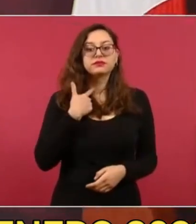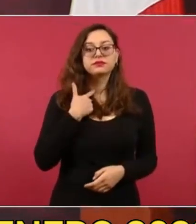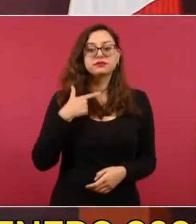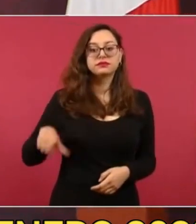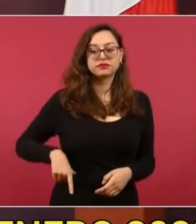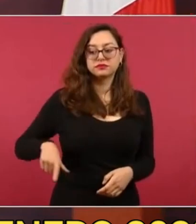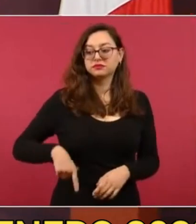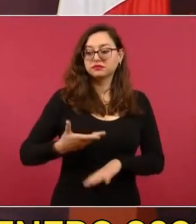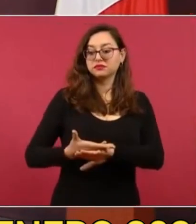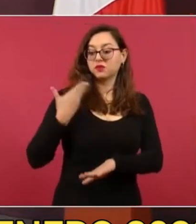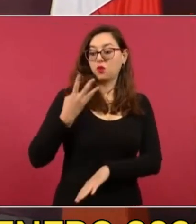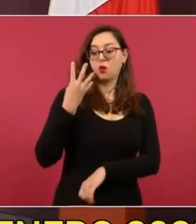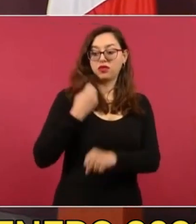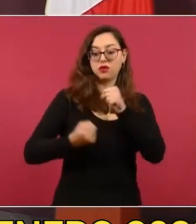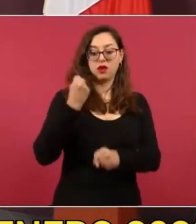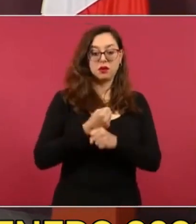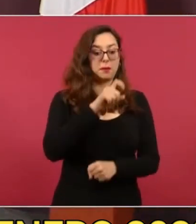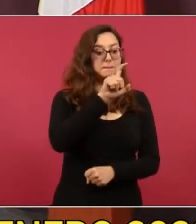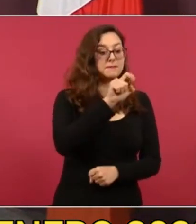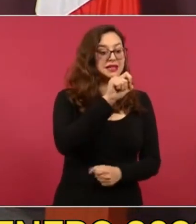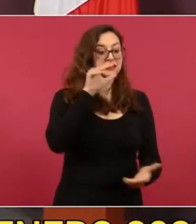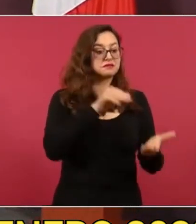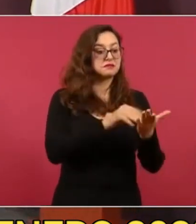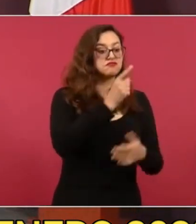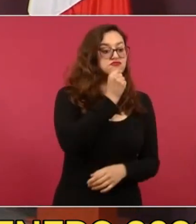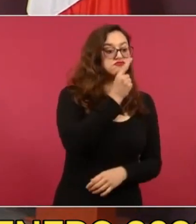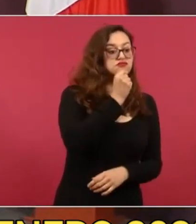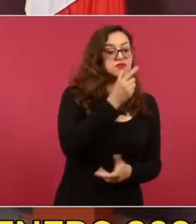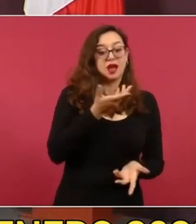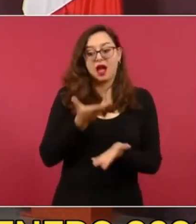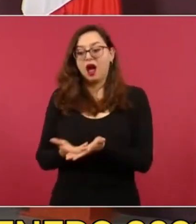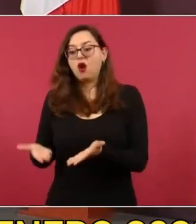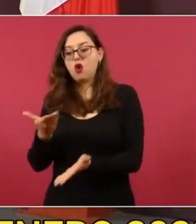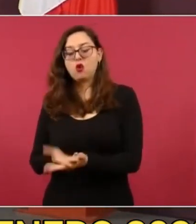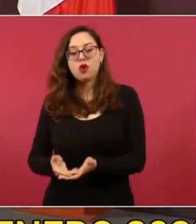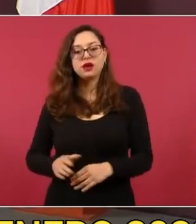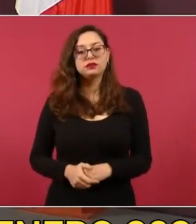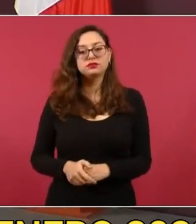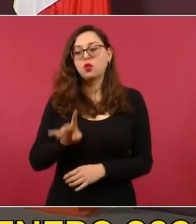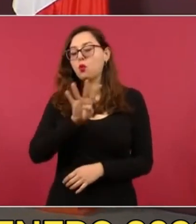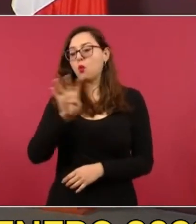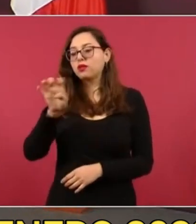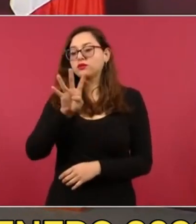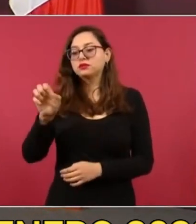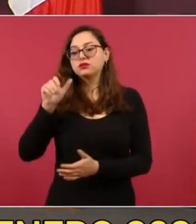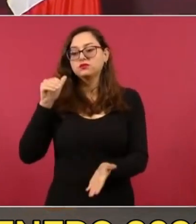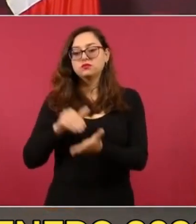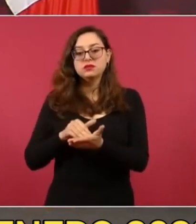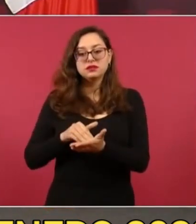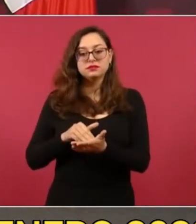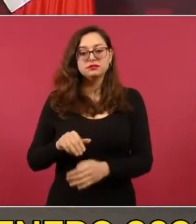4 años, tenemos ahora alrededor de 400,000,